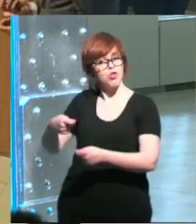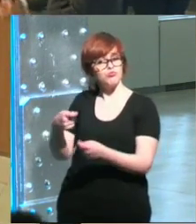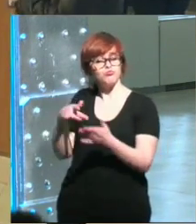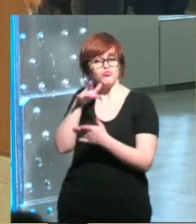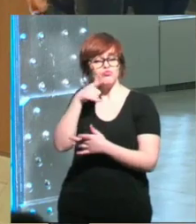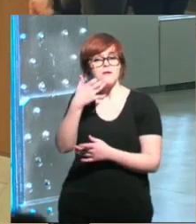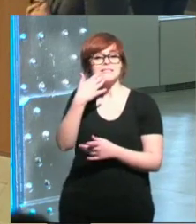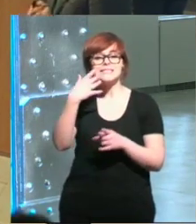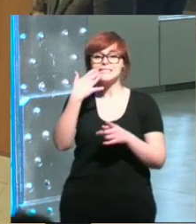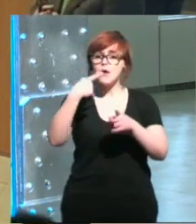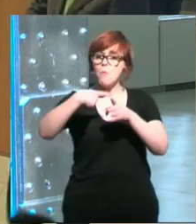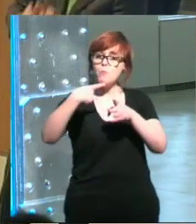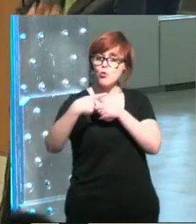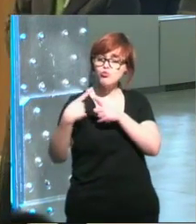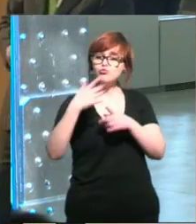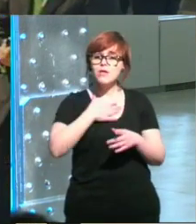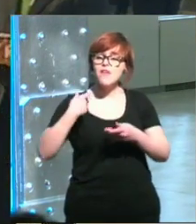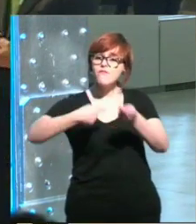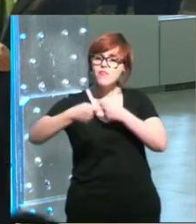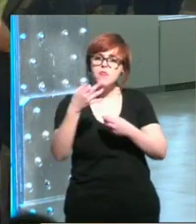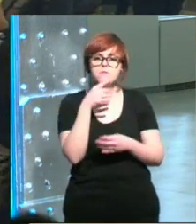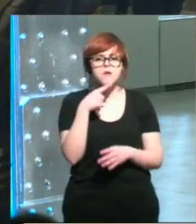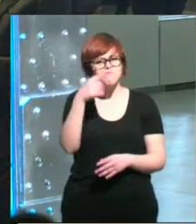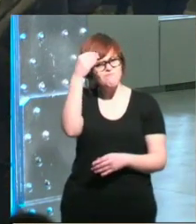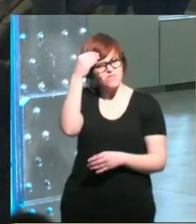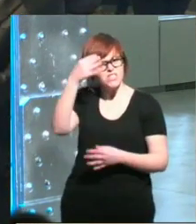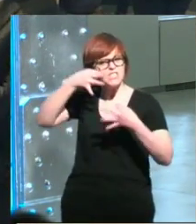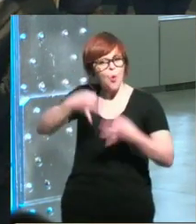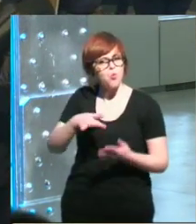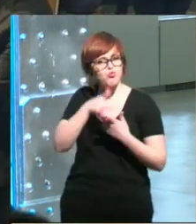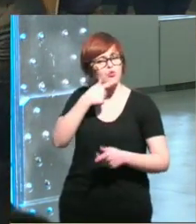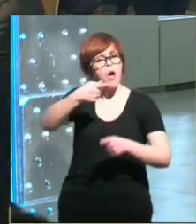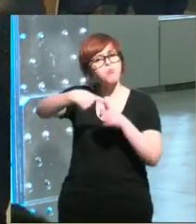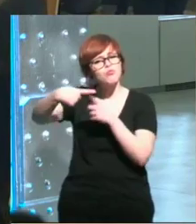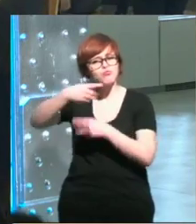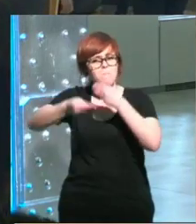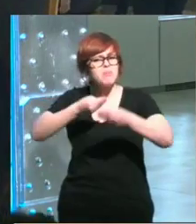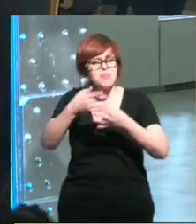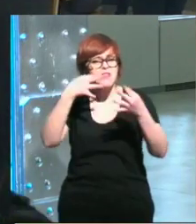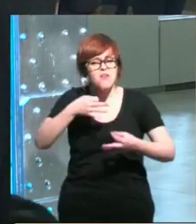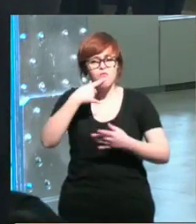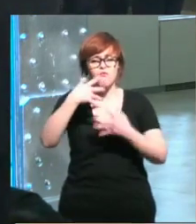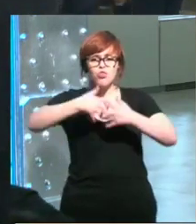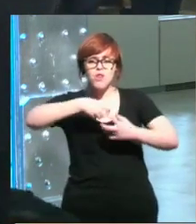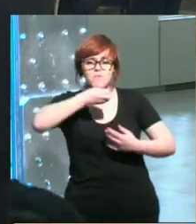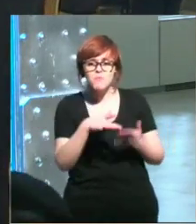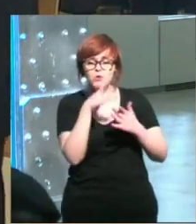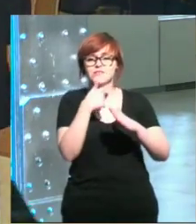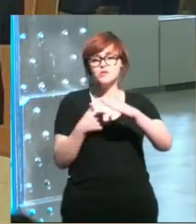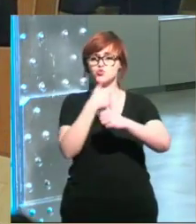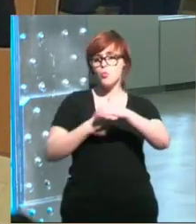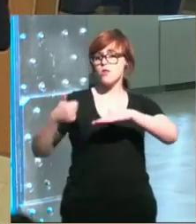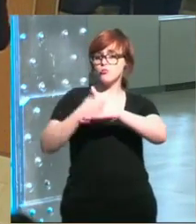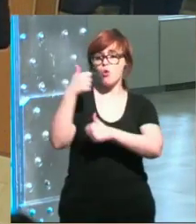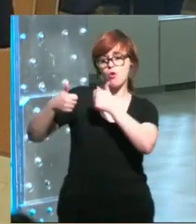producto que creerte tú mismo que tu producto es bueno, que vas a apoyar y ayudar a alguien al venderle ese producto, que es superior al de